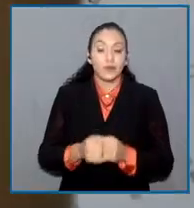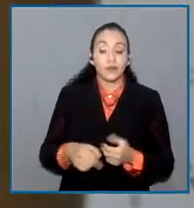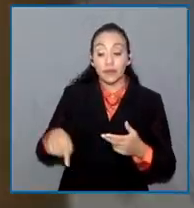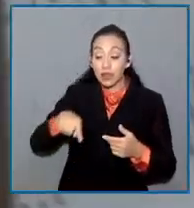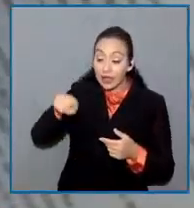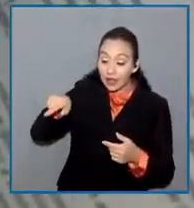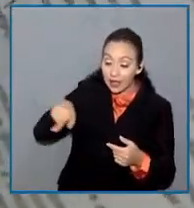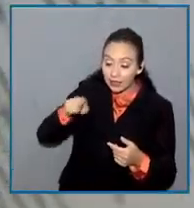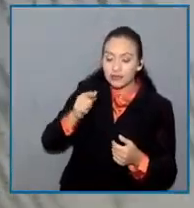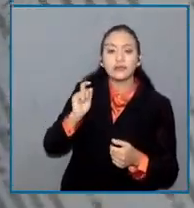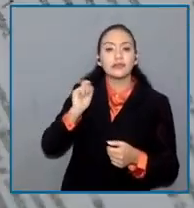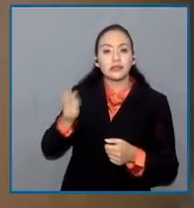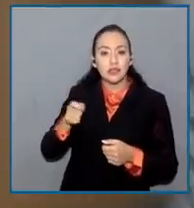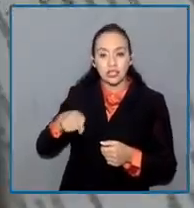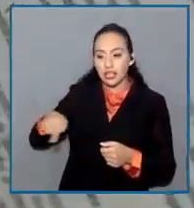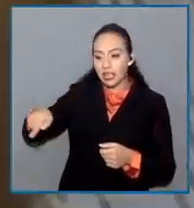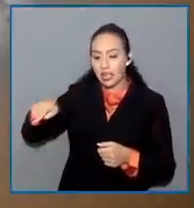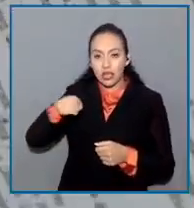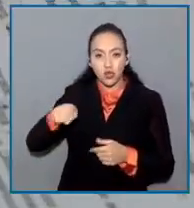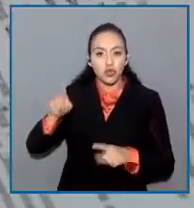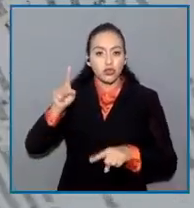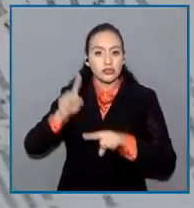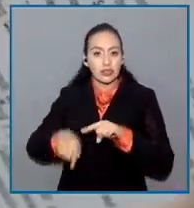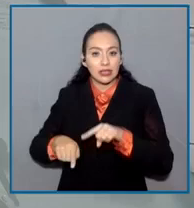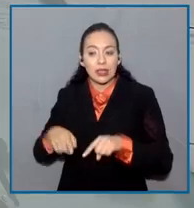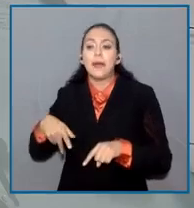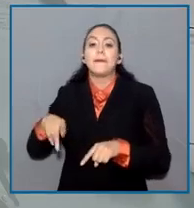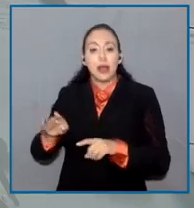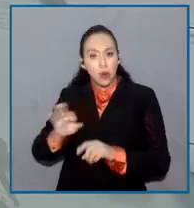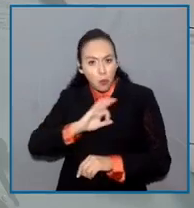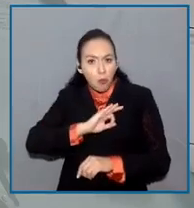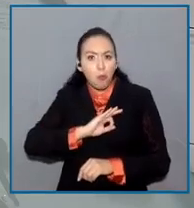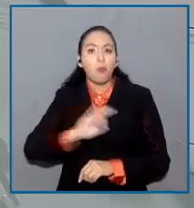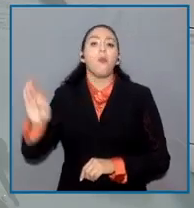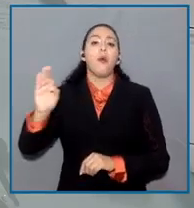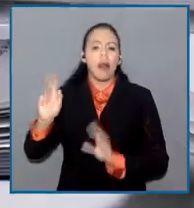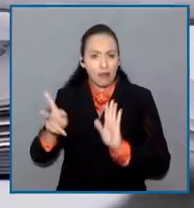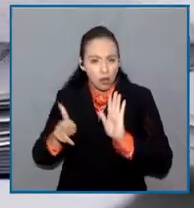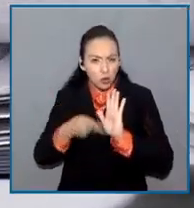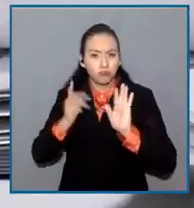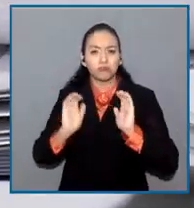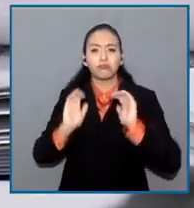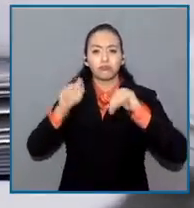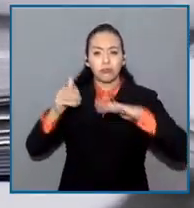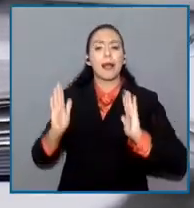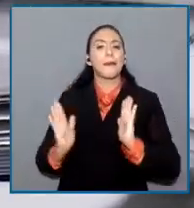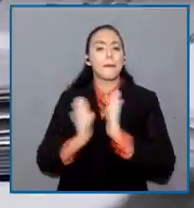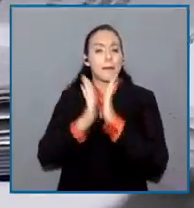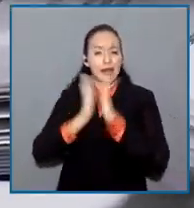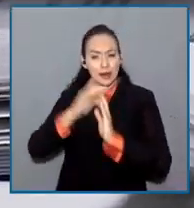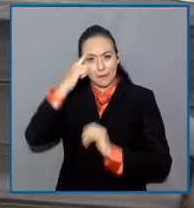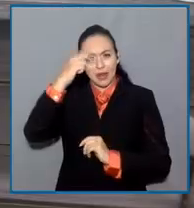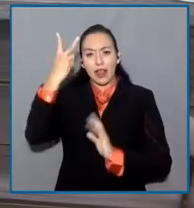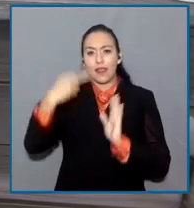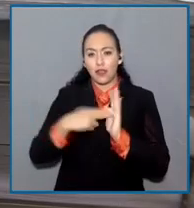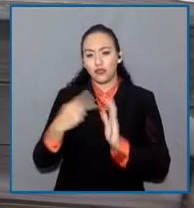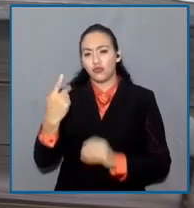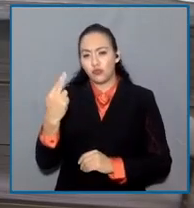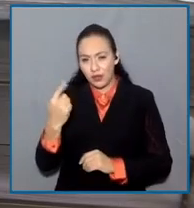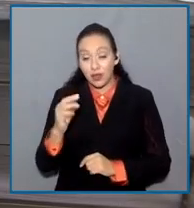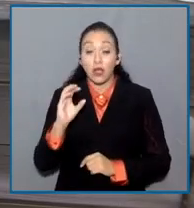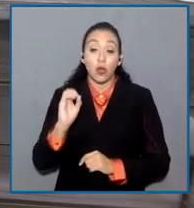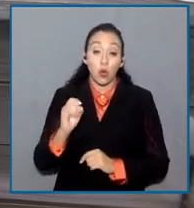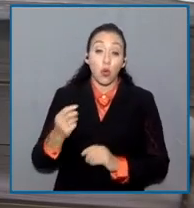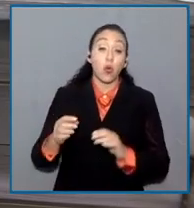a pesar de que se les permite concursar en la elección extraordinaria de 2025 o en las elecciones de 2027, lo